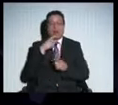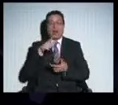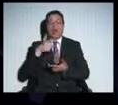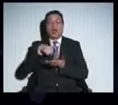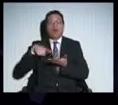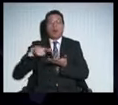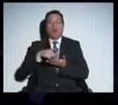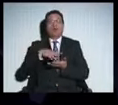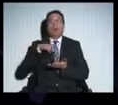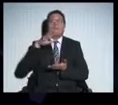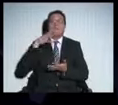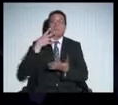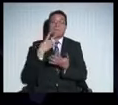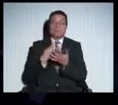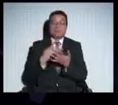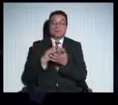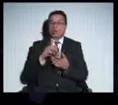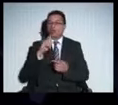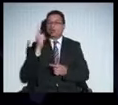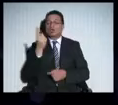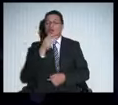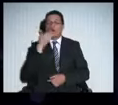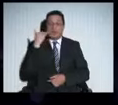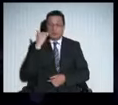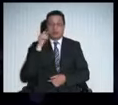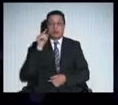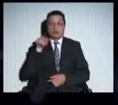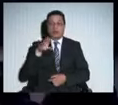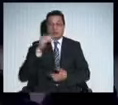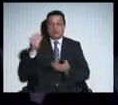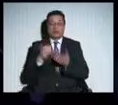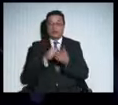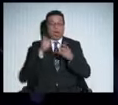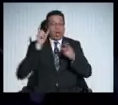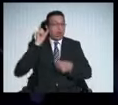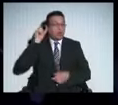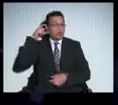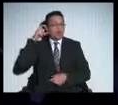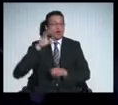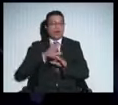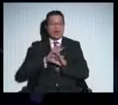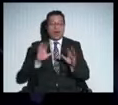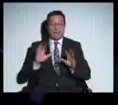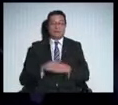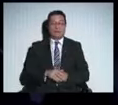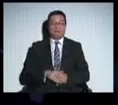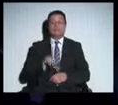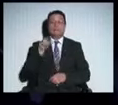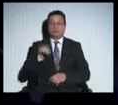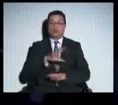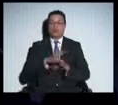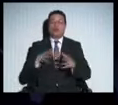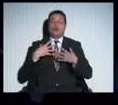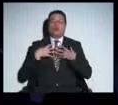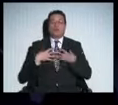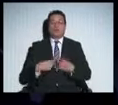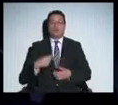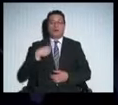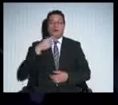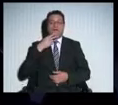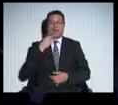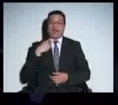matemática, a todos los días se coloca el audífono. Muchas gracias, esto vino a aliviarnos la vida a